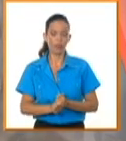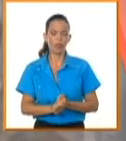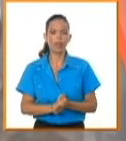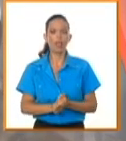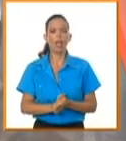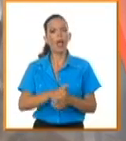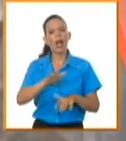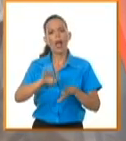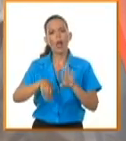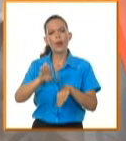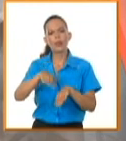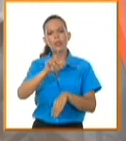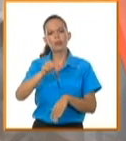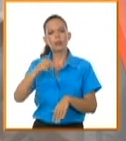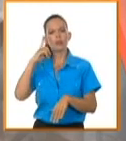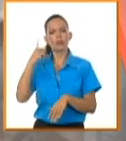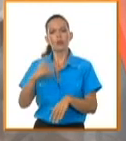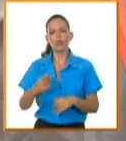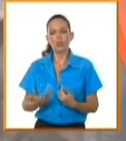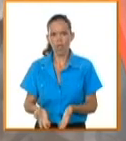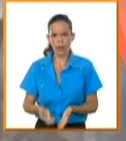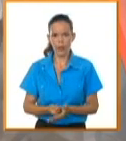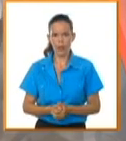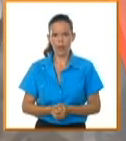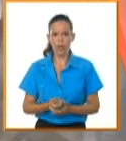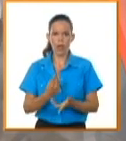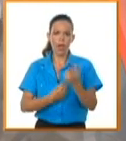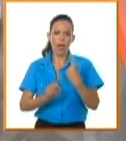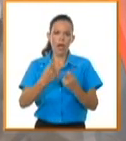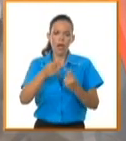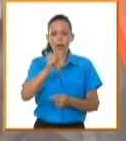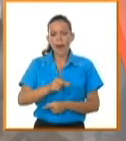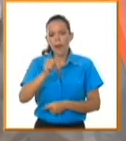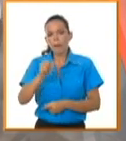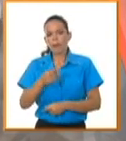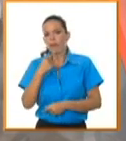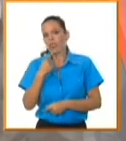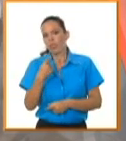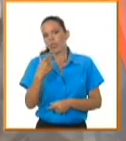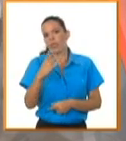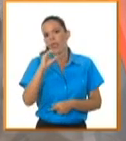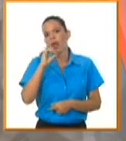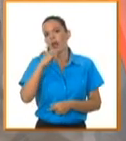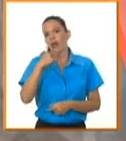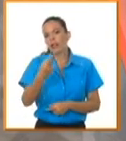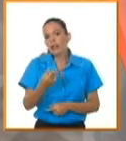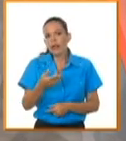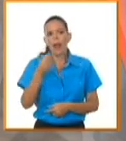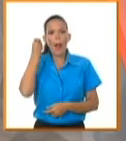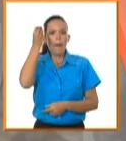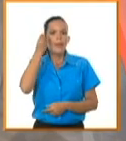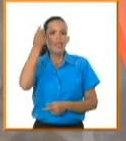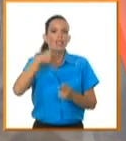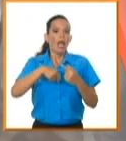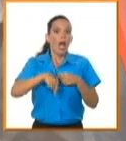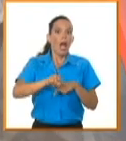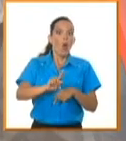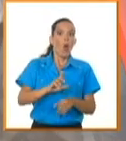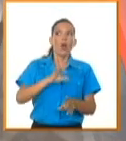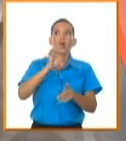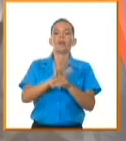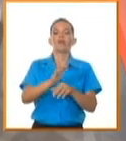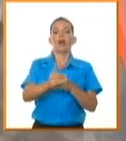desconoce y a veces incluso hay personas que dan un criterio que que parece que es como que ahora es que estamos comenzando el proceso